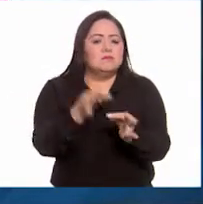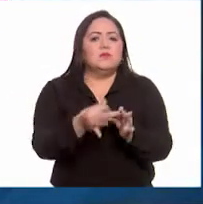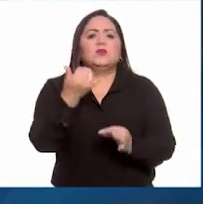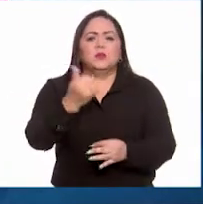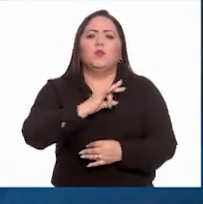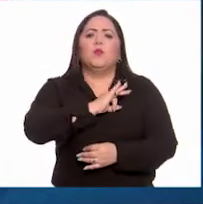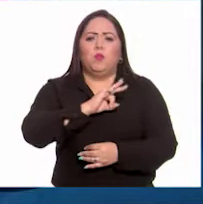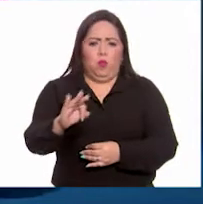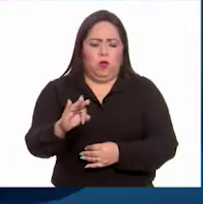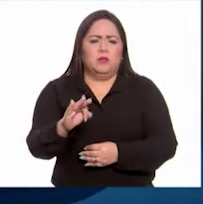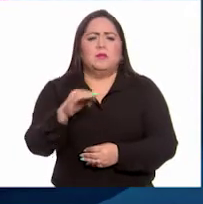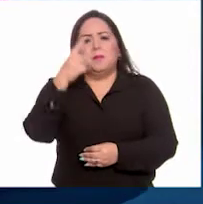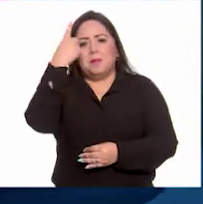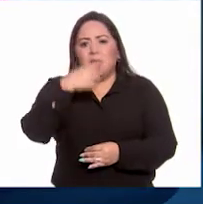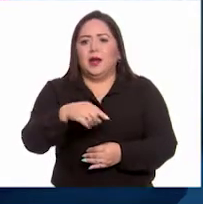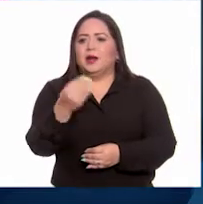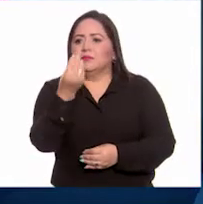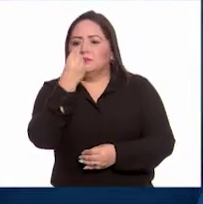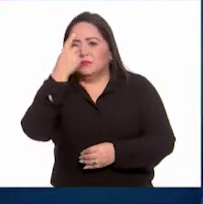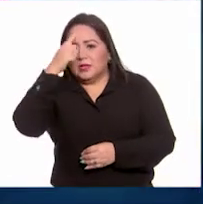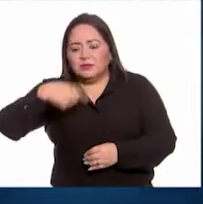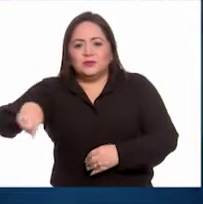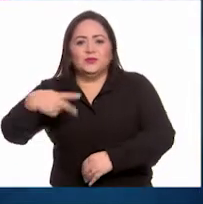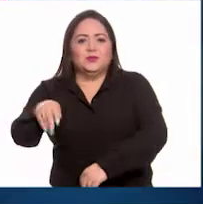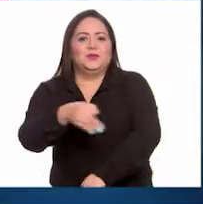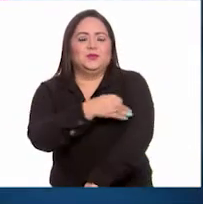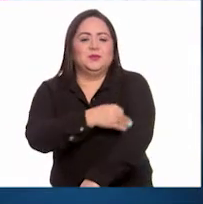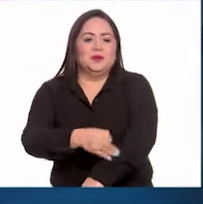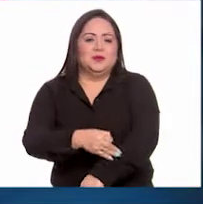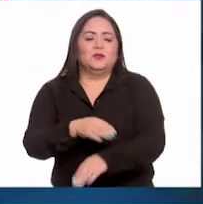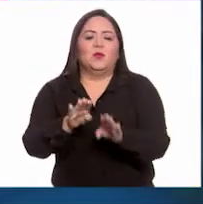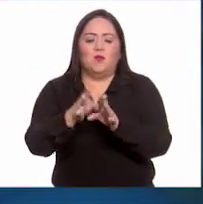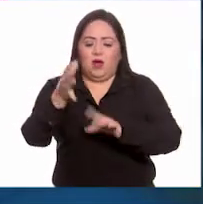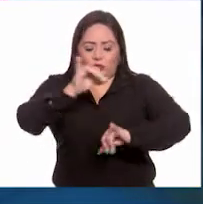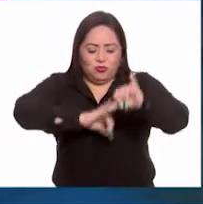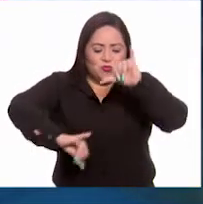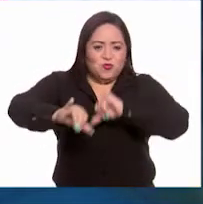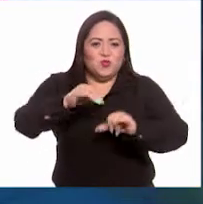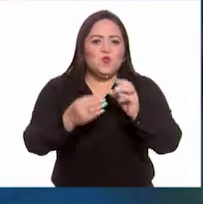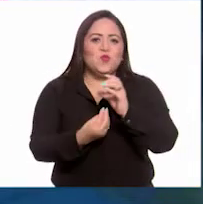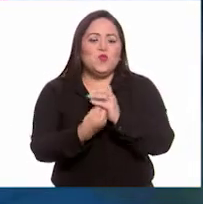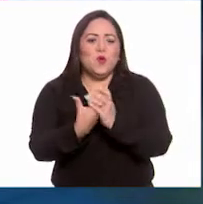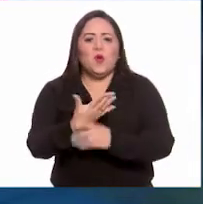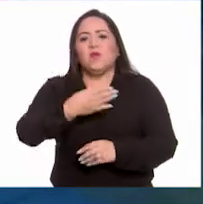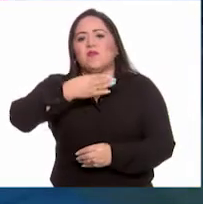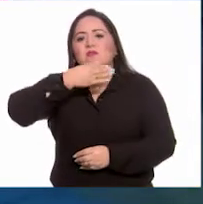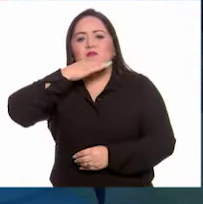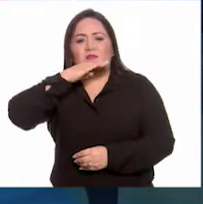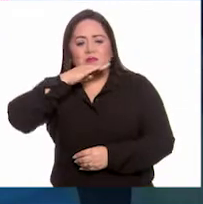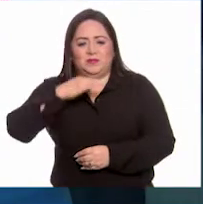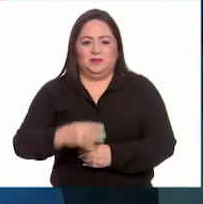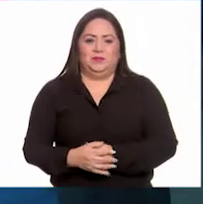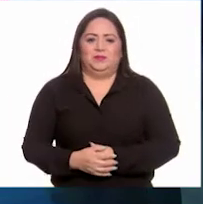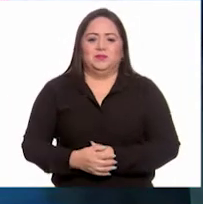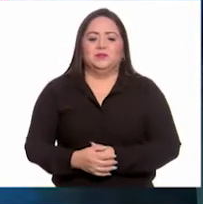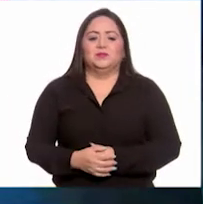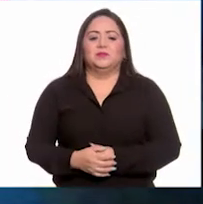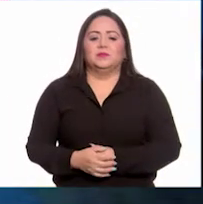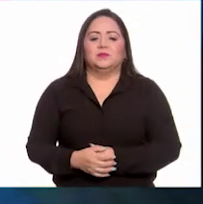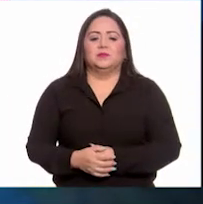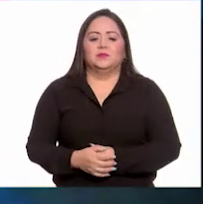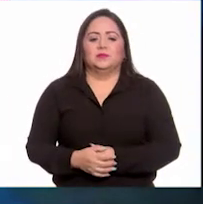lo puede disponer para el consumo de su familia, haciendo atole nuevo y elote sancochado.